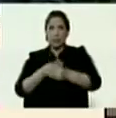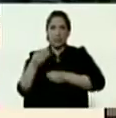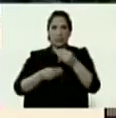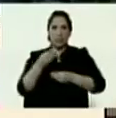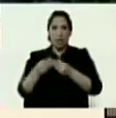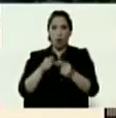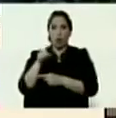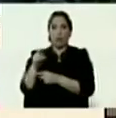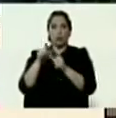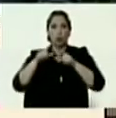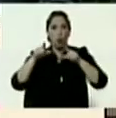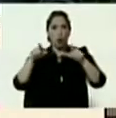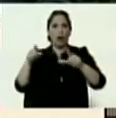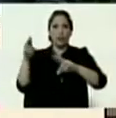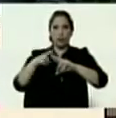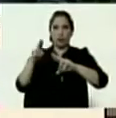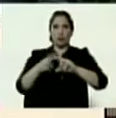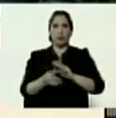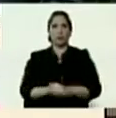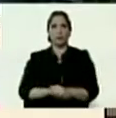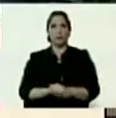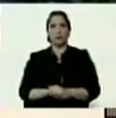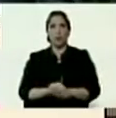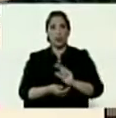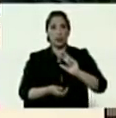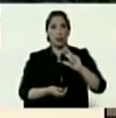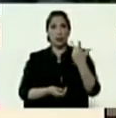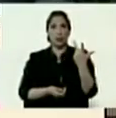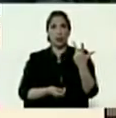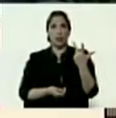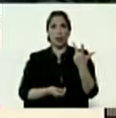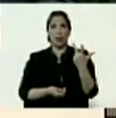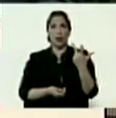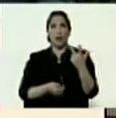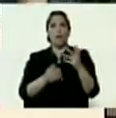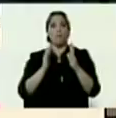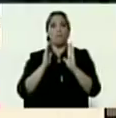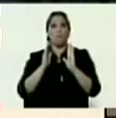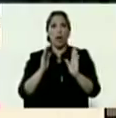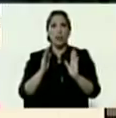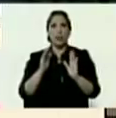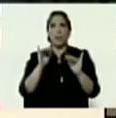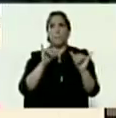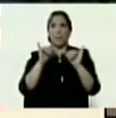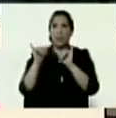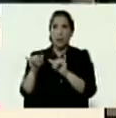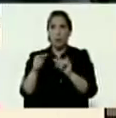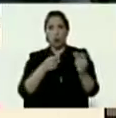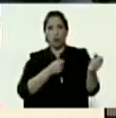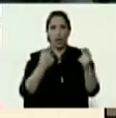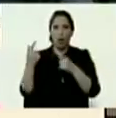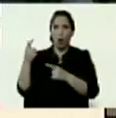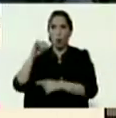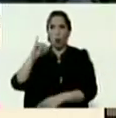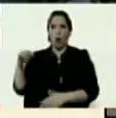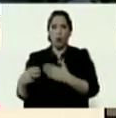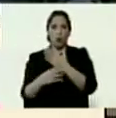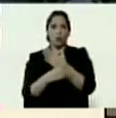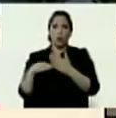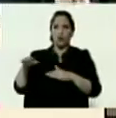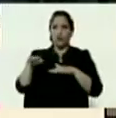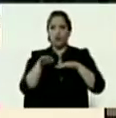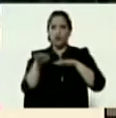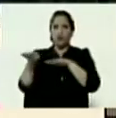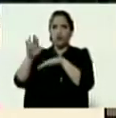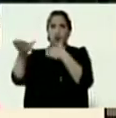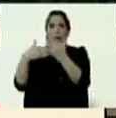estas poblaciones. Y la tercera fase era el propio traslado del señor Guaidó para llevarlo hasta ese sector del Paraíso.